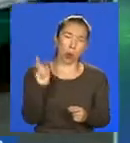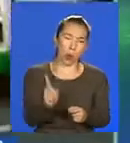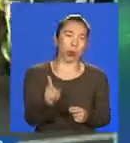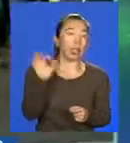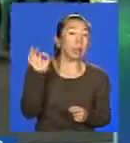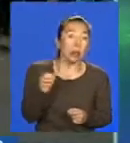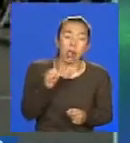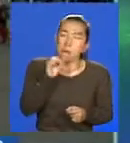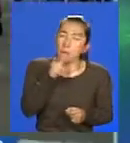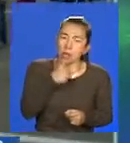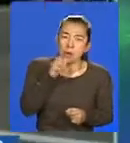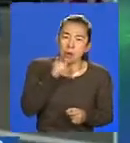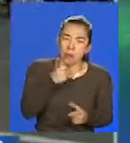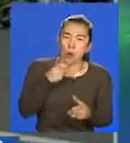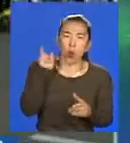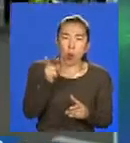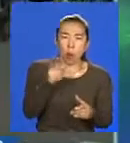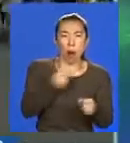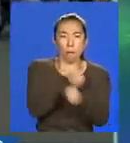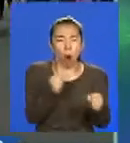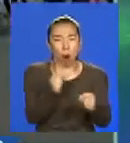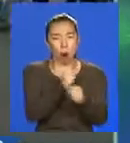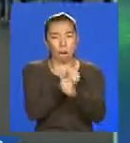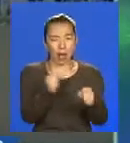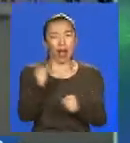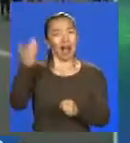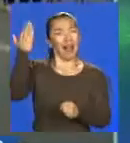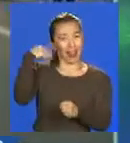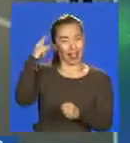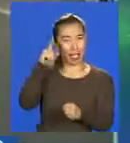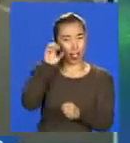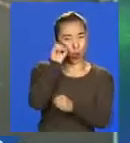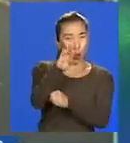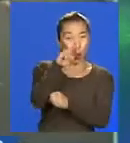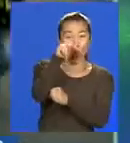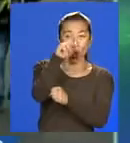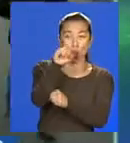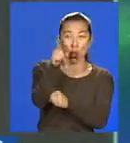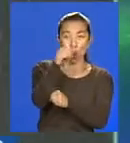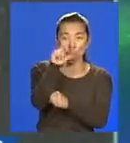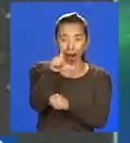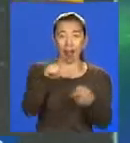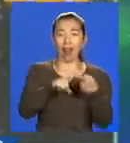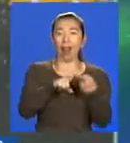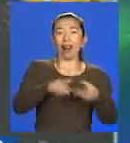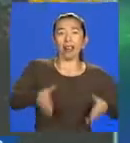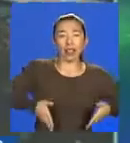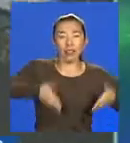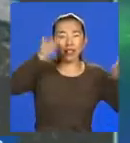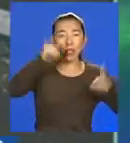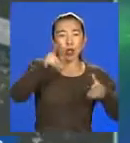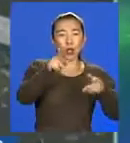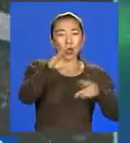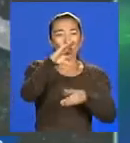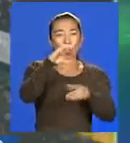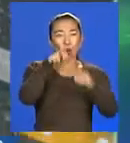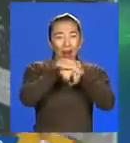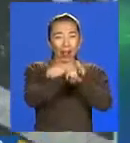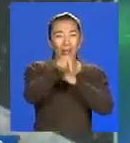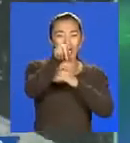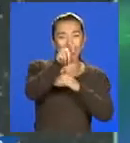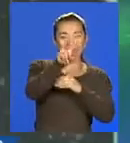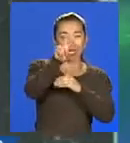víctima del terrorismo. Podemos recordar los casos del Club El Nogal, del edificio de Caracol en la 67 con séptima, y recientemente